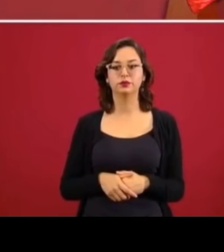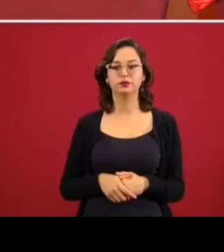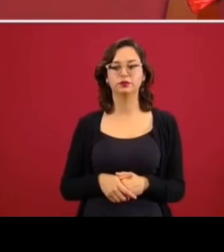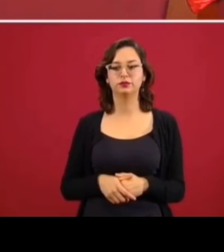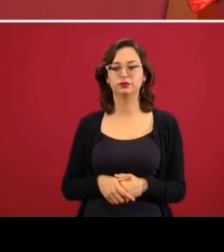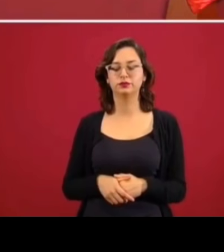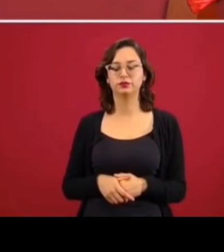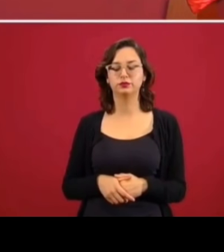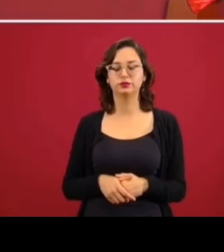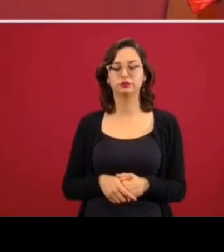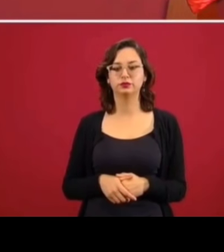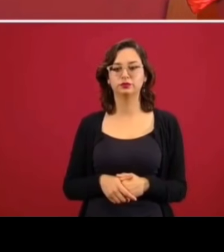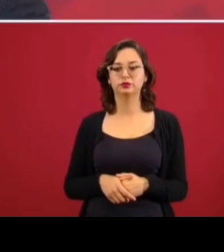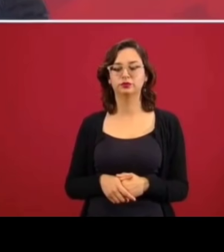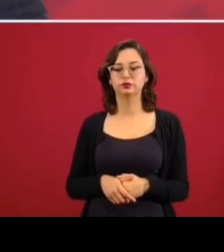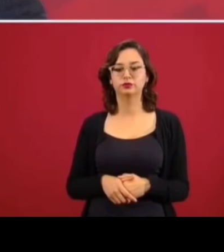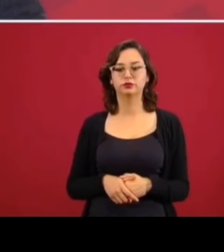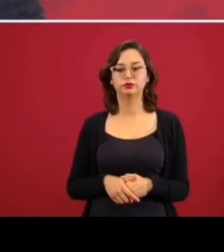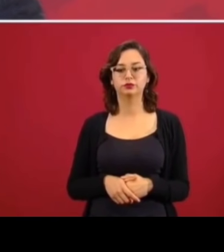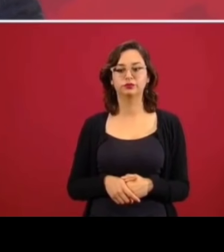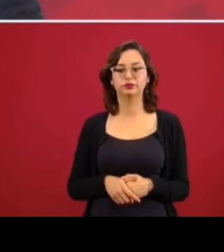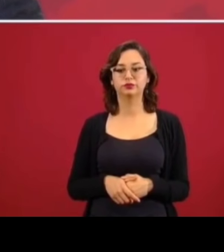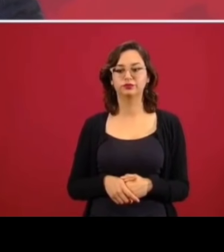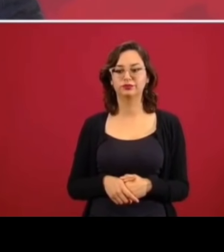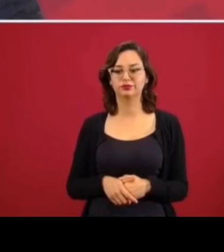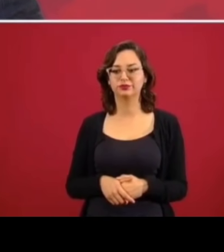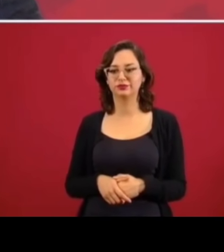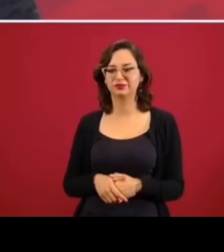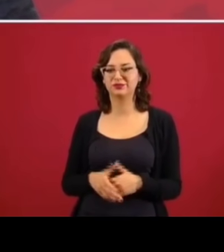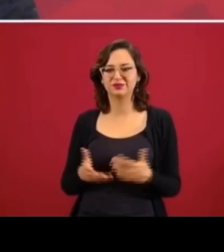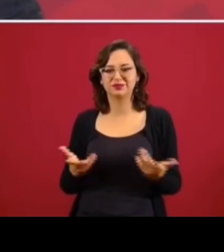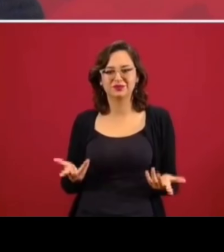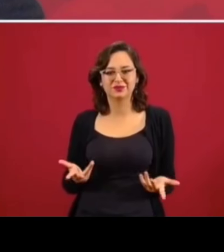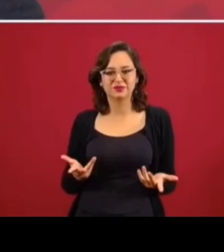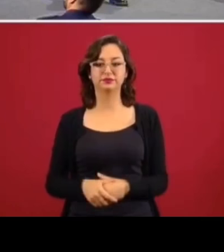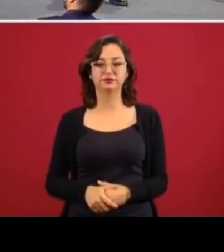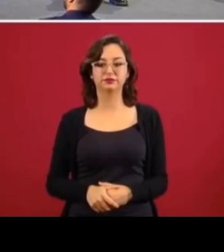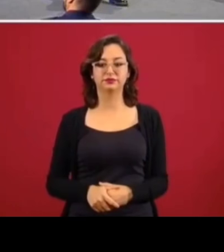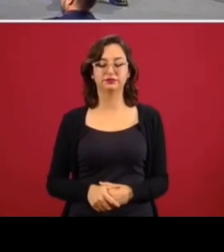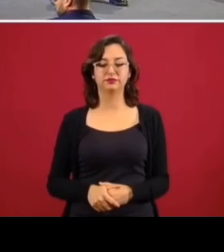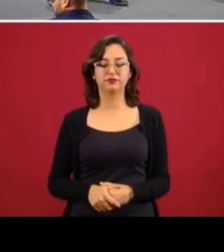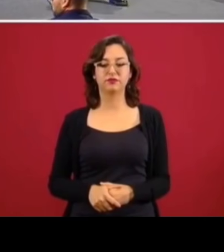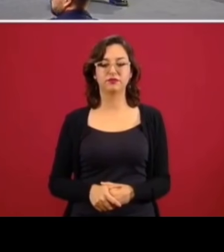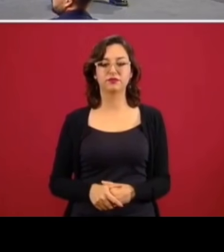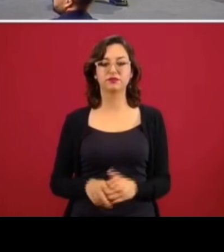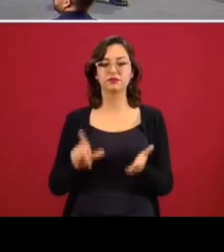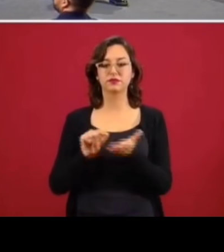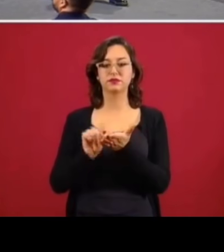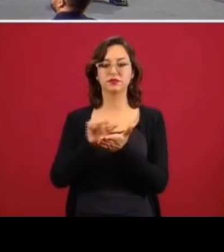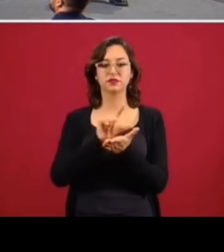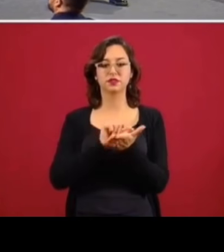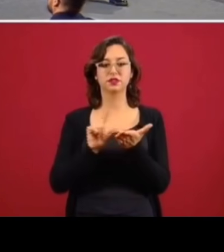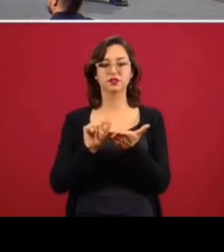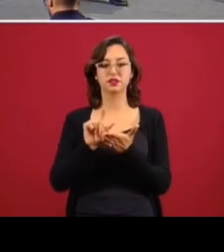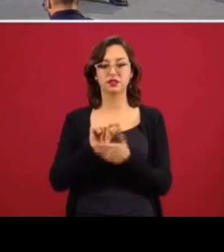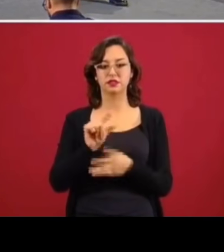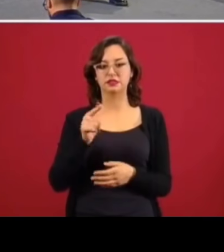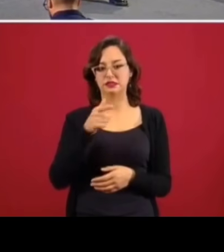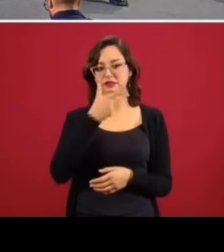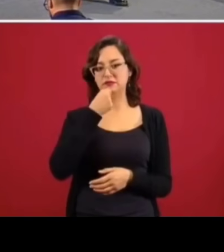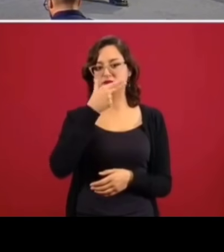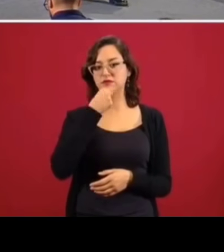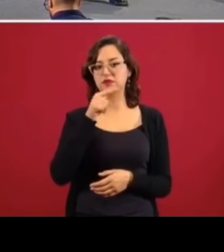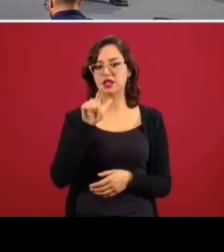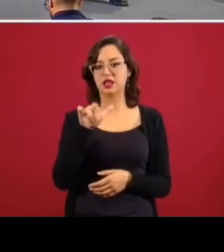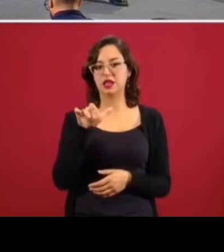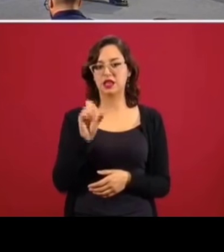hay ni siquiera que desearle mal a nadie. Es un Twitter de Leo Zuckerman, que es